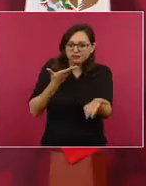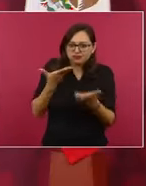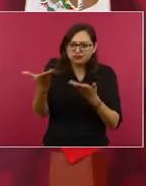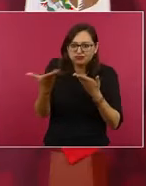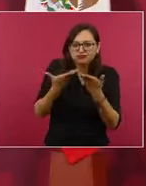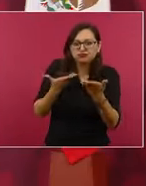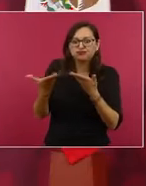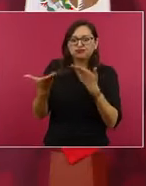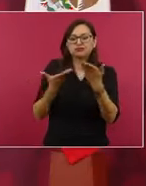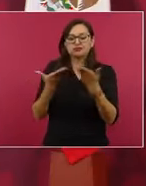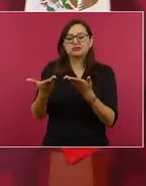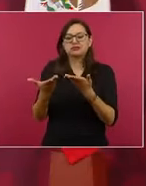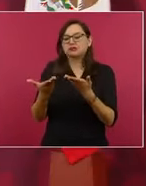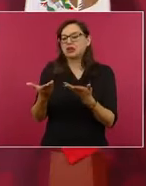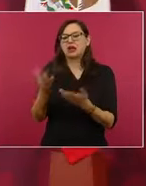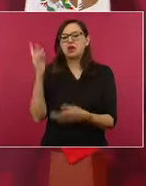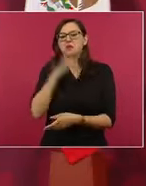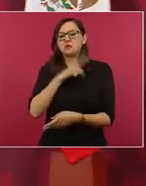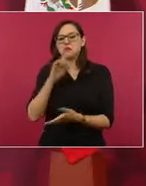que es fundamental